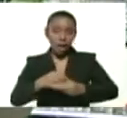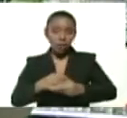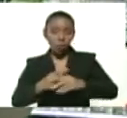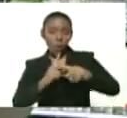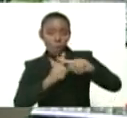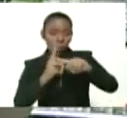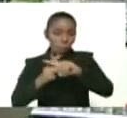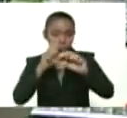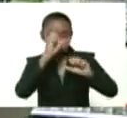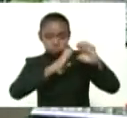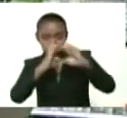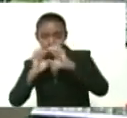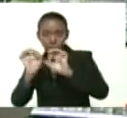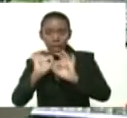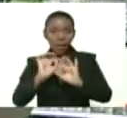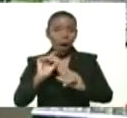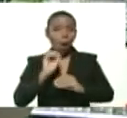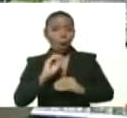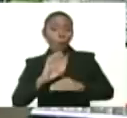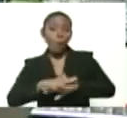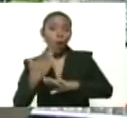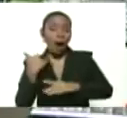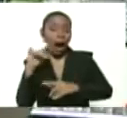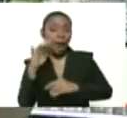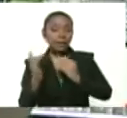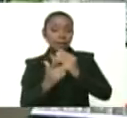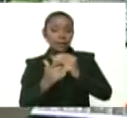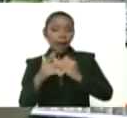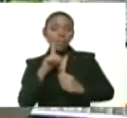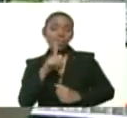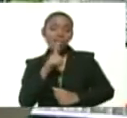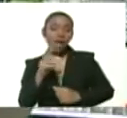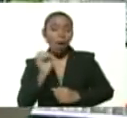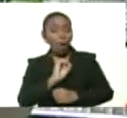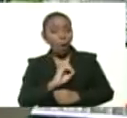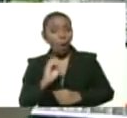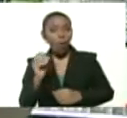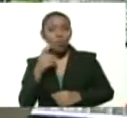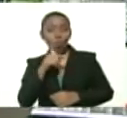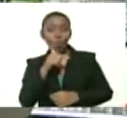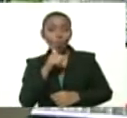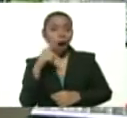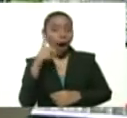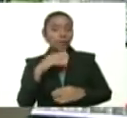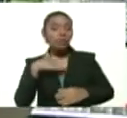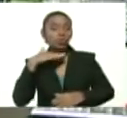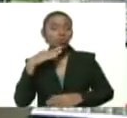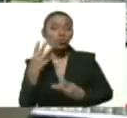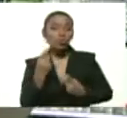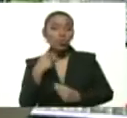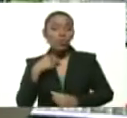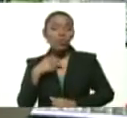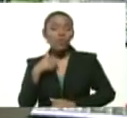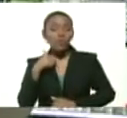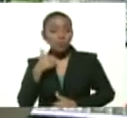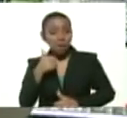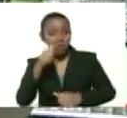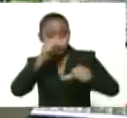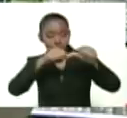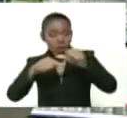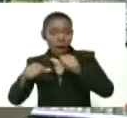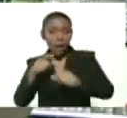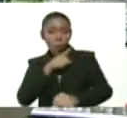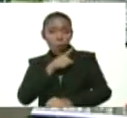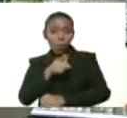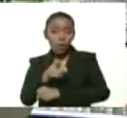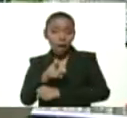despistaje, diagnóstico, o porque tienen la máquina de diagnóstico dañada, o porque no cuenta con el número suficiente de pruebas, estamos obligados a decirle al